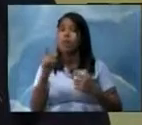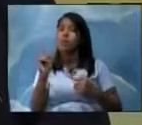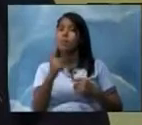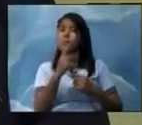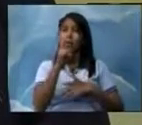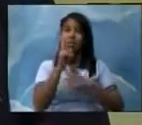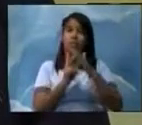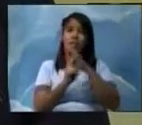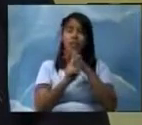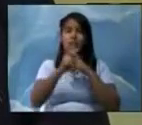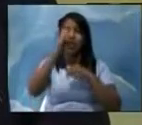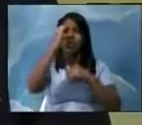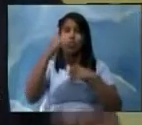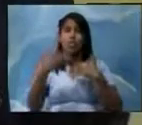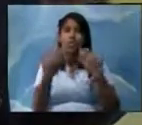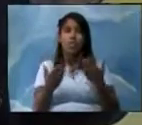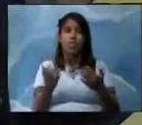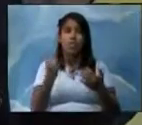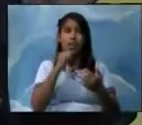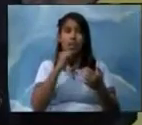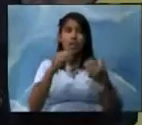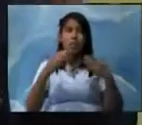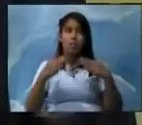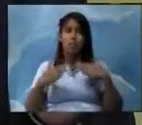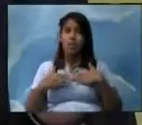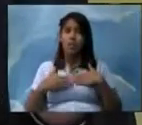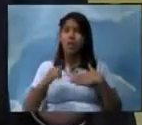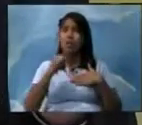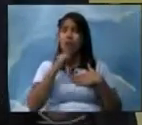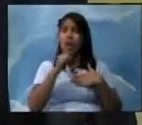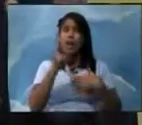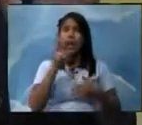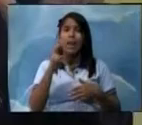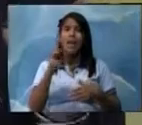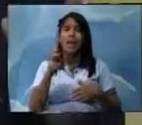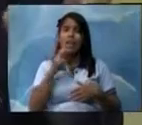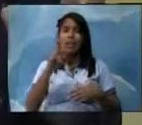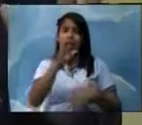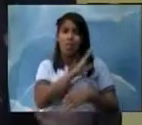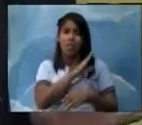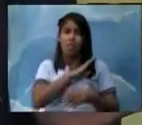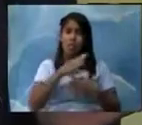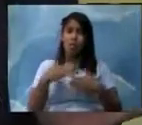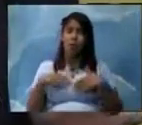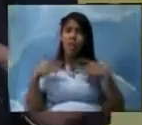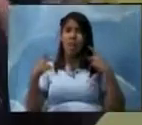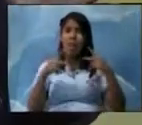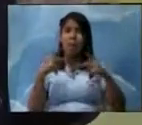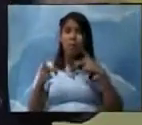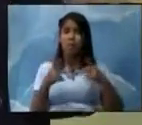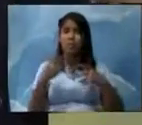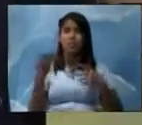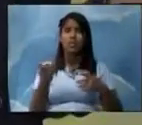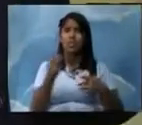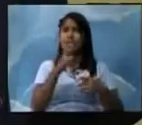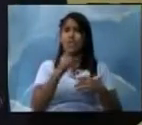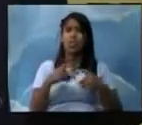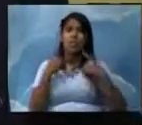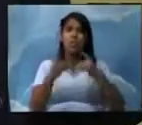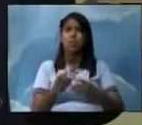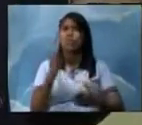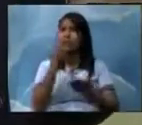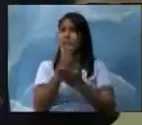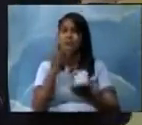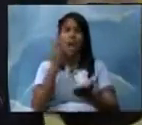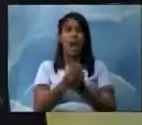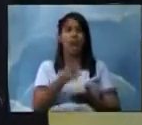versículo que Dios le dio es mío es el oro y mío es la plata O sea que no debemos estar